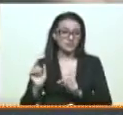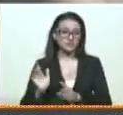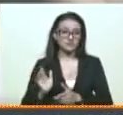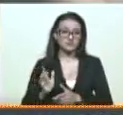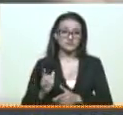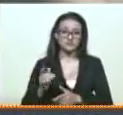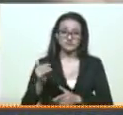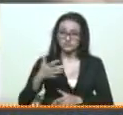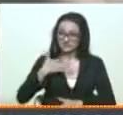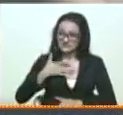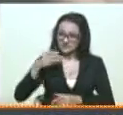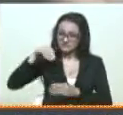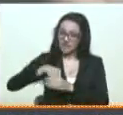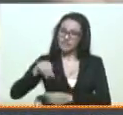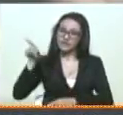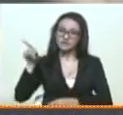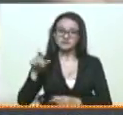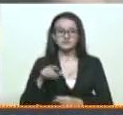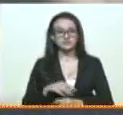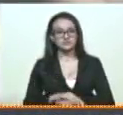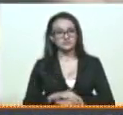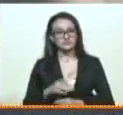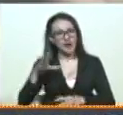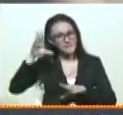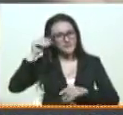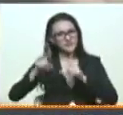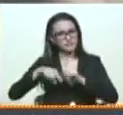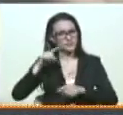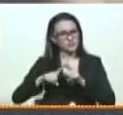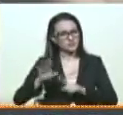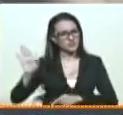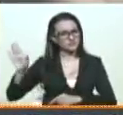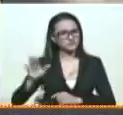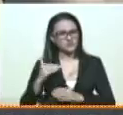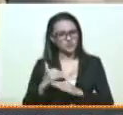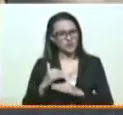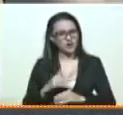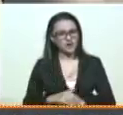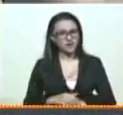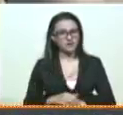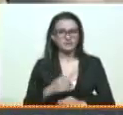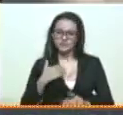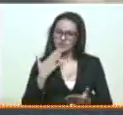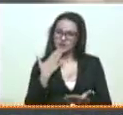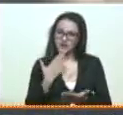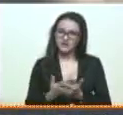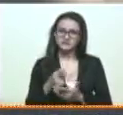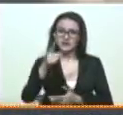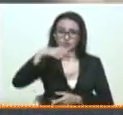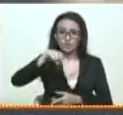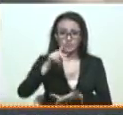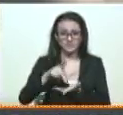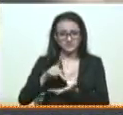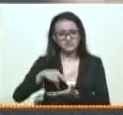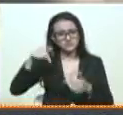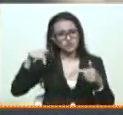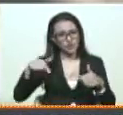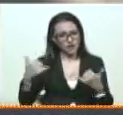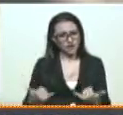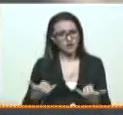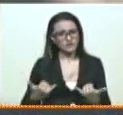Abrevamos de esa experiencia y de esa dignidad también. Yo les agradezco infinitamente su presencia el día de hoy